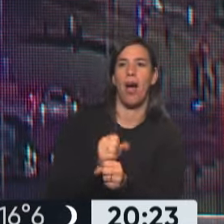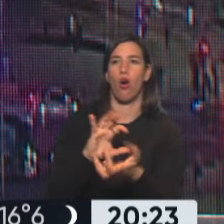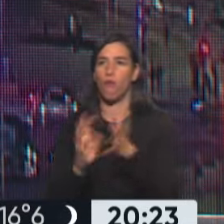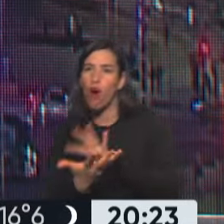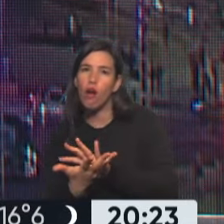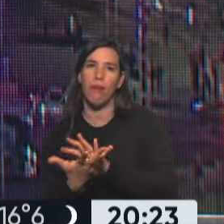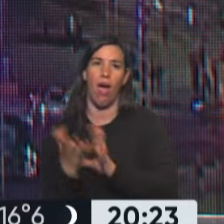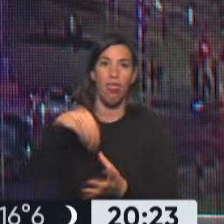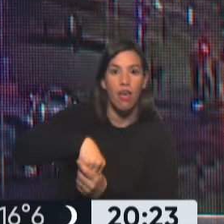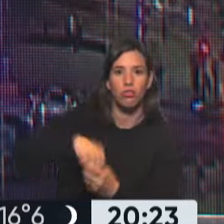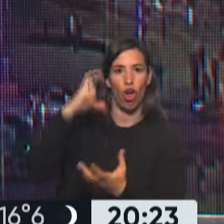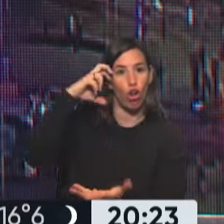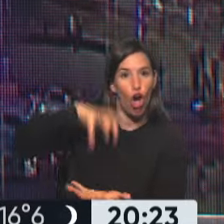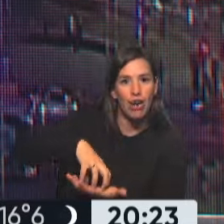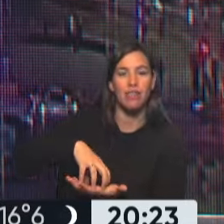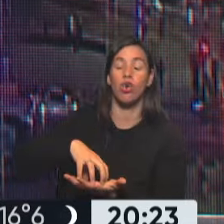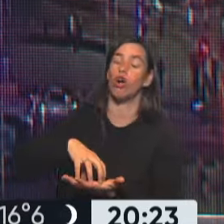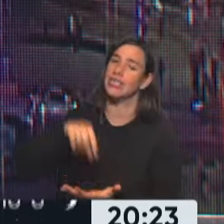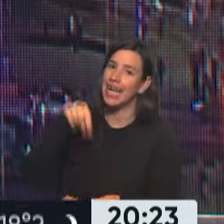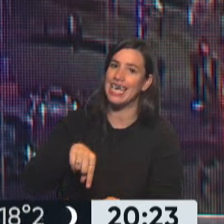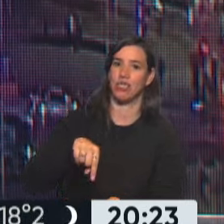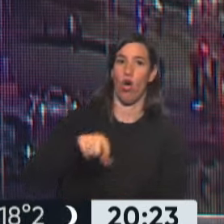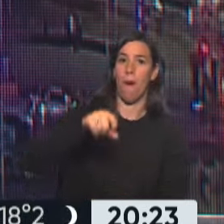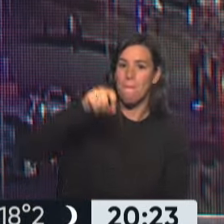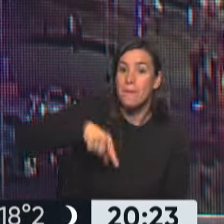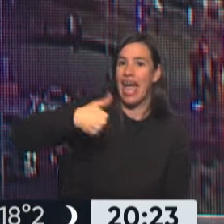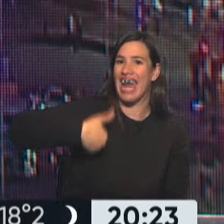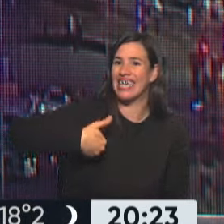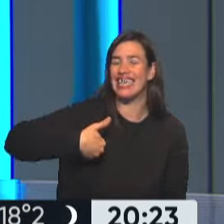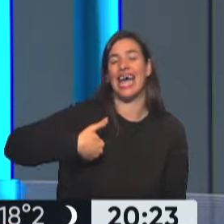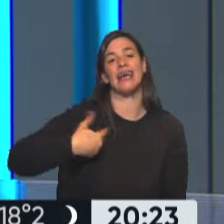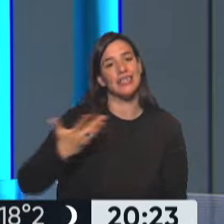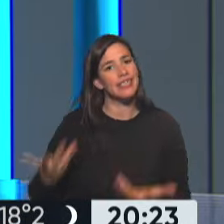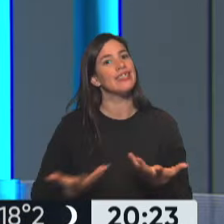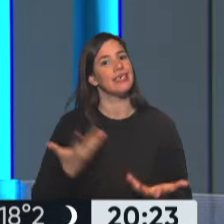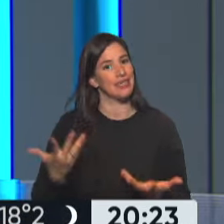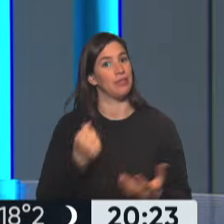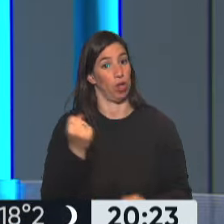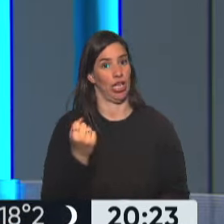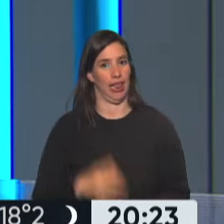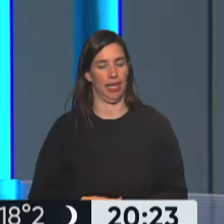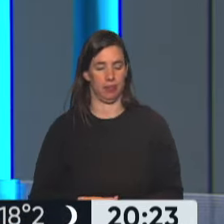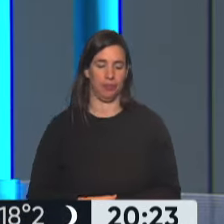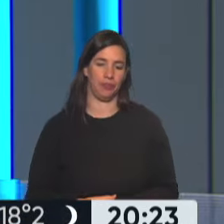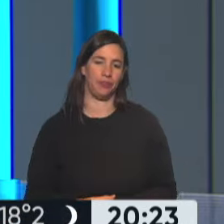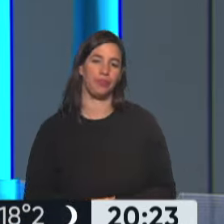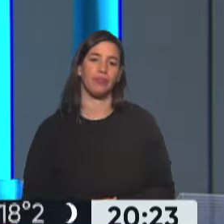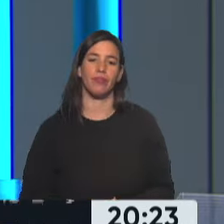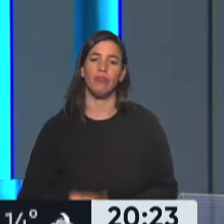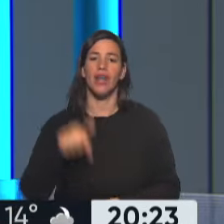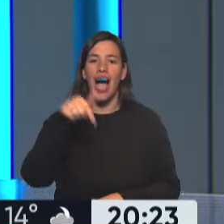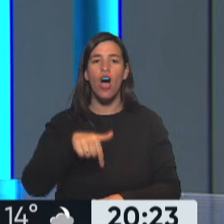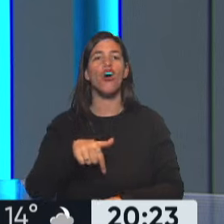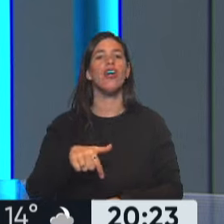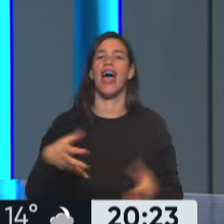legislativa Es realmente por lo menos en Argentina muy relevante Gabriel ahora cambiamos de bloque ahora vamos a Juntos por el cambio porque